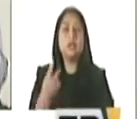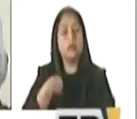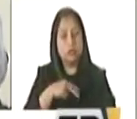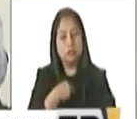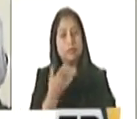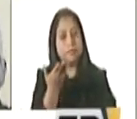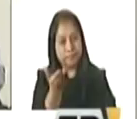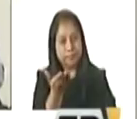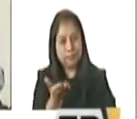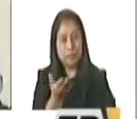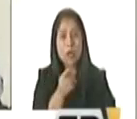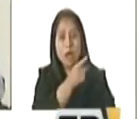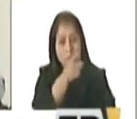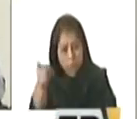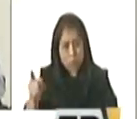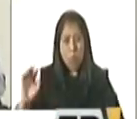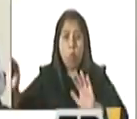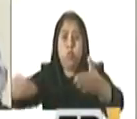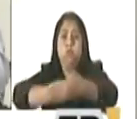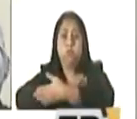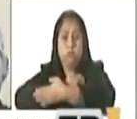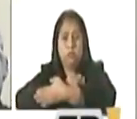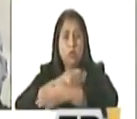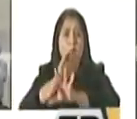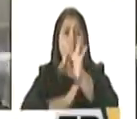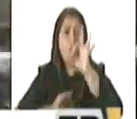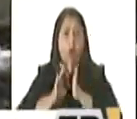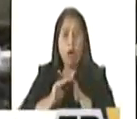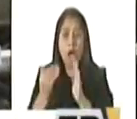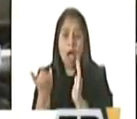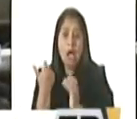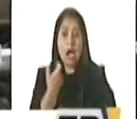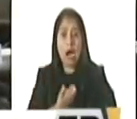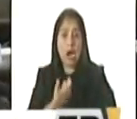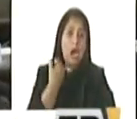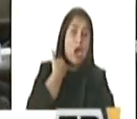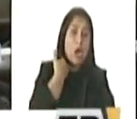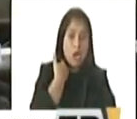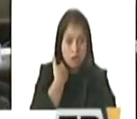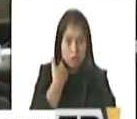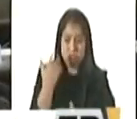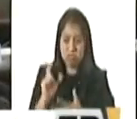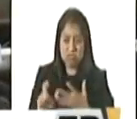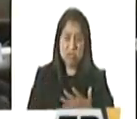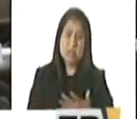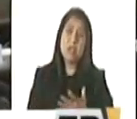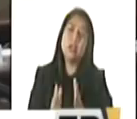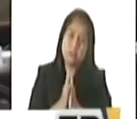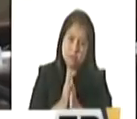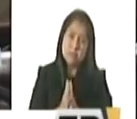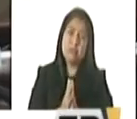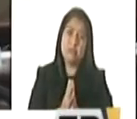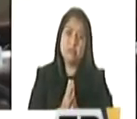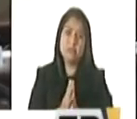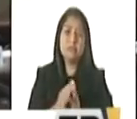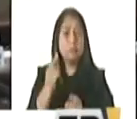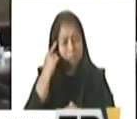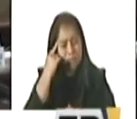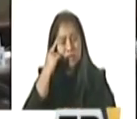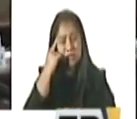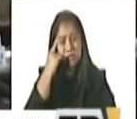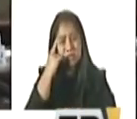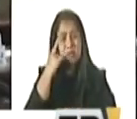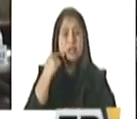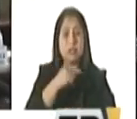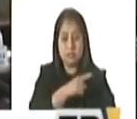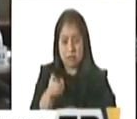pedimos a los que están acaparando o a los que están aumentando los precios, hombre, pónganse la mano en la conciencia.